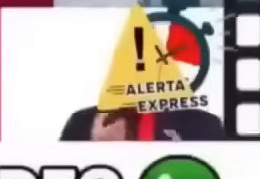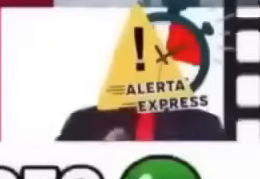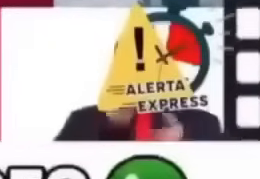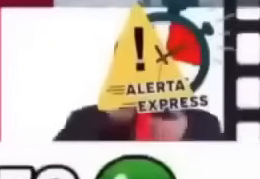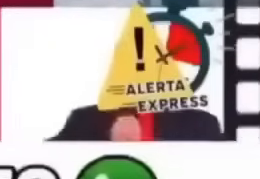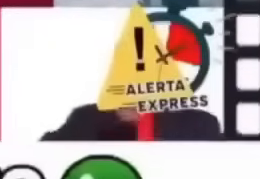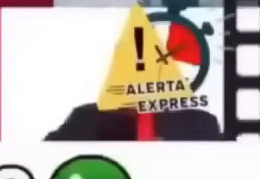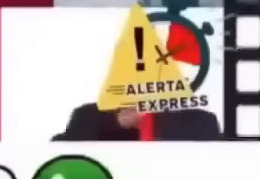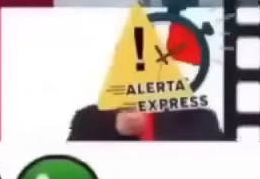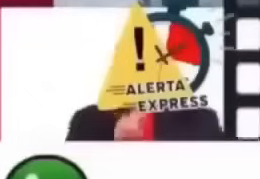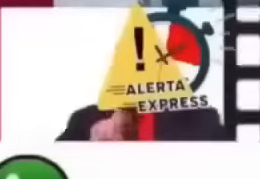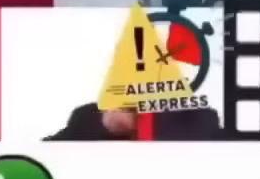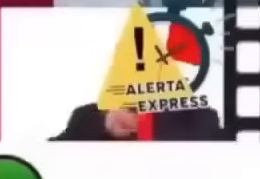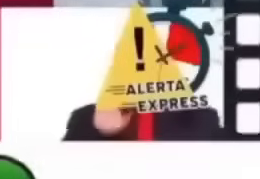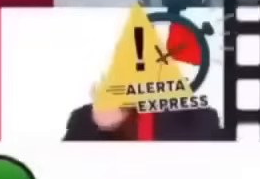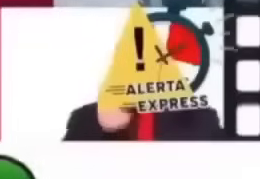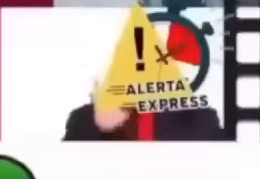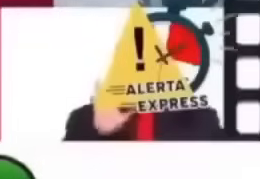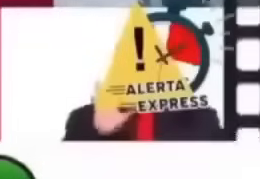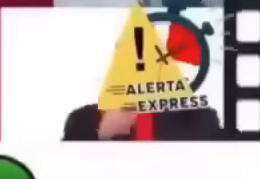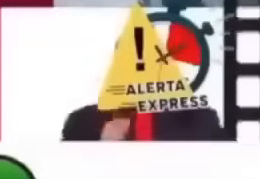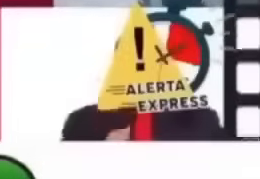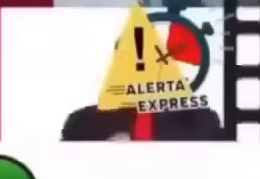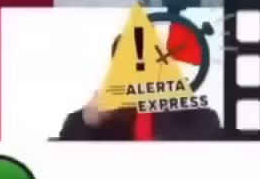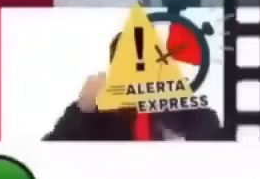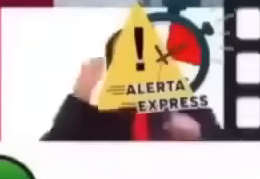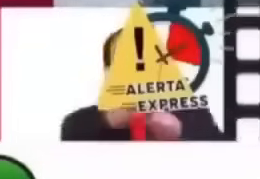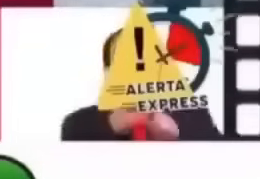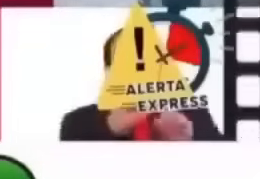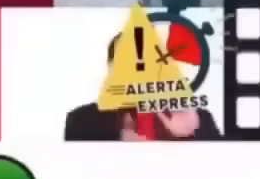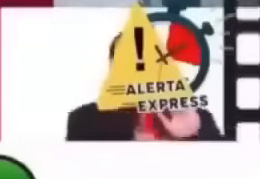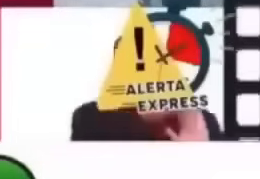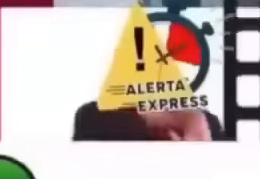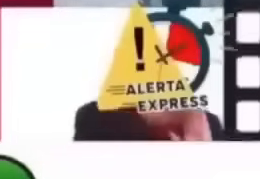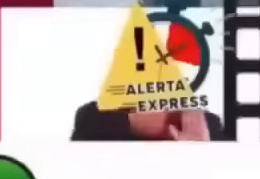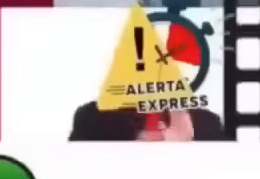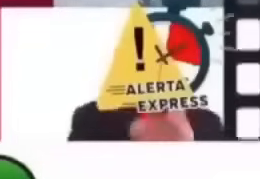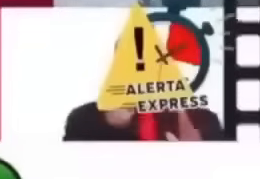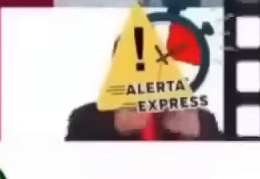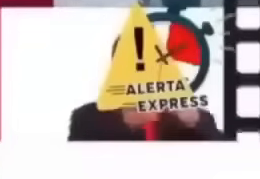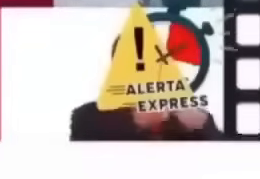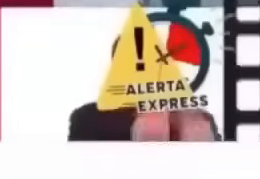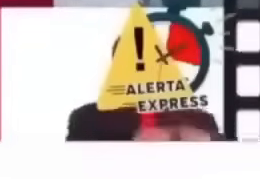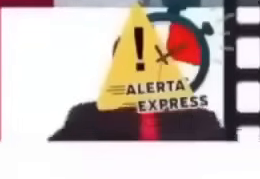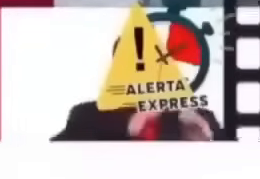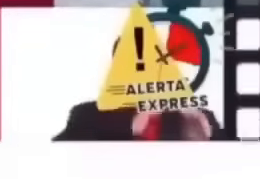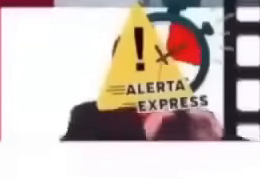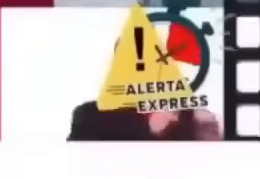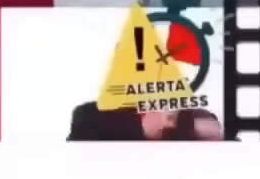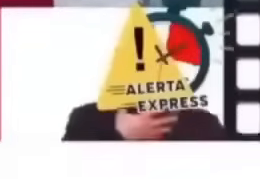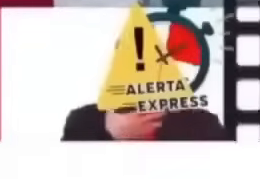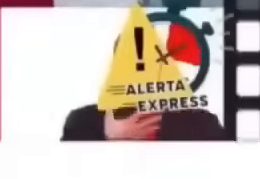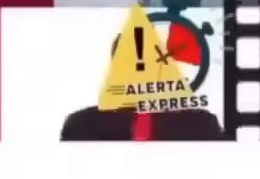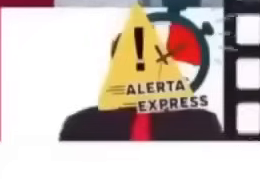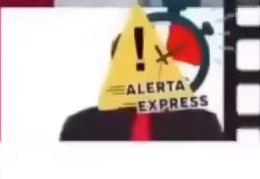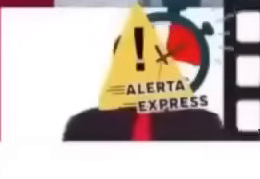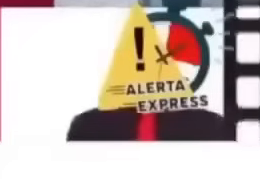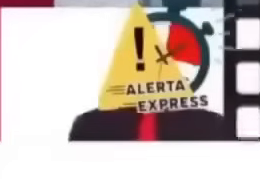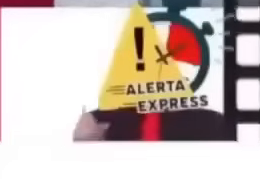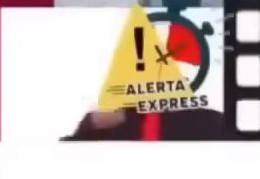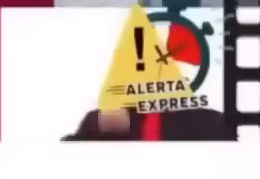que supuestamente iban para reconstruir, para demoler, y que eran parte de una red de